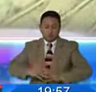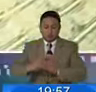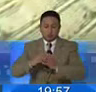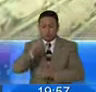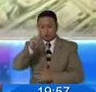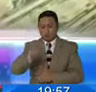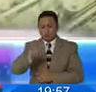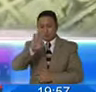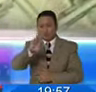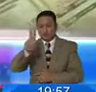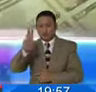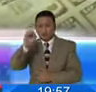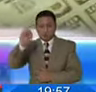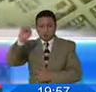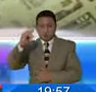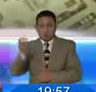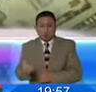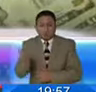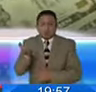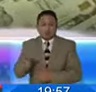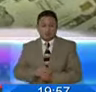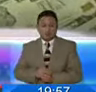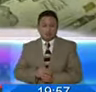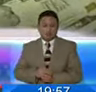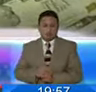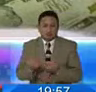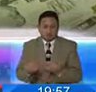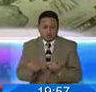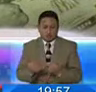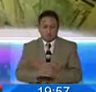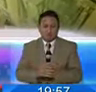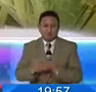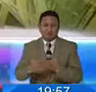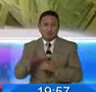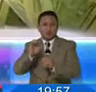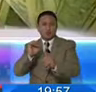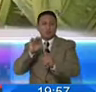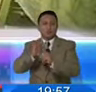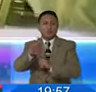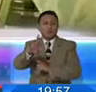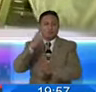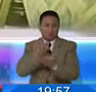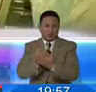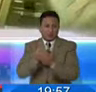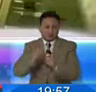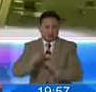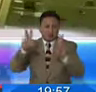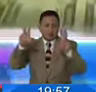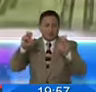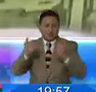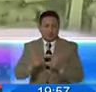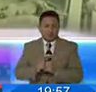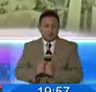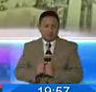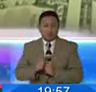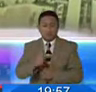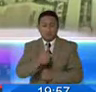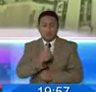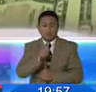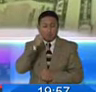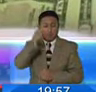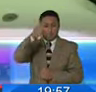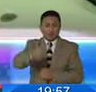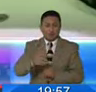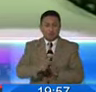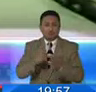el 1,42%, es decir, que en este momento las proyecciones económicas son algunos de los temas que marcan la jornada periodística